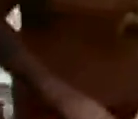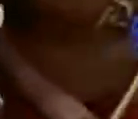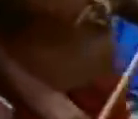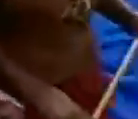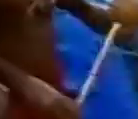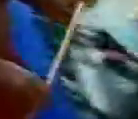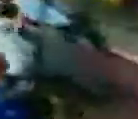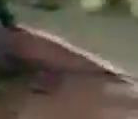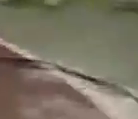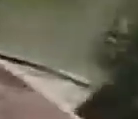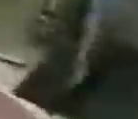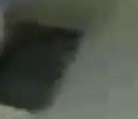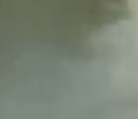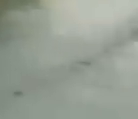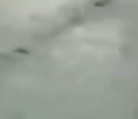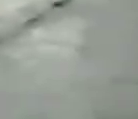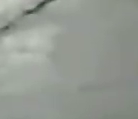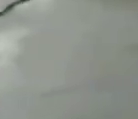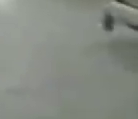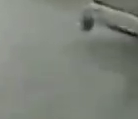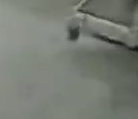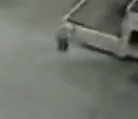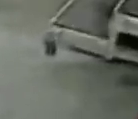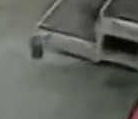de Venezuela.